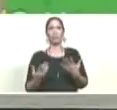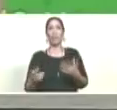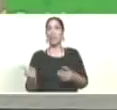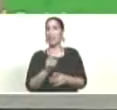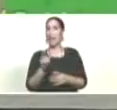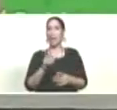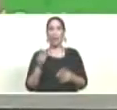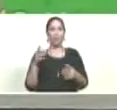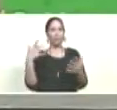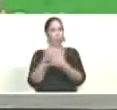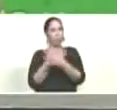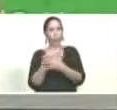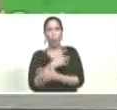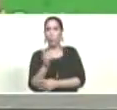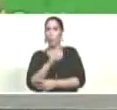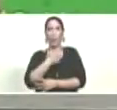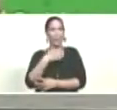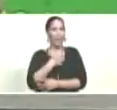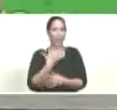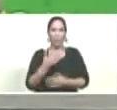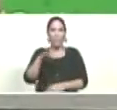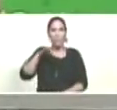reversión.